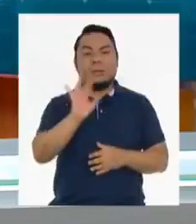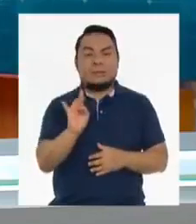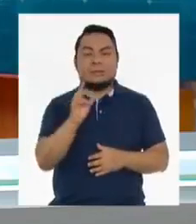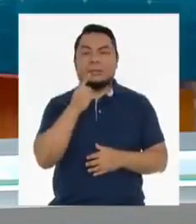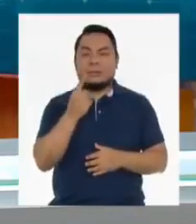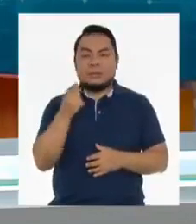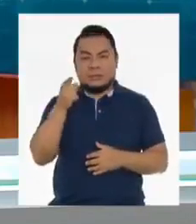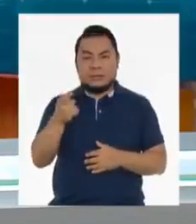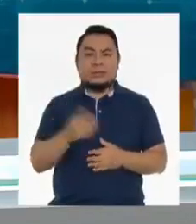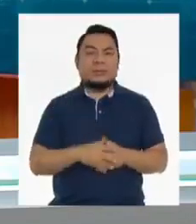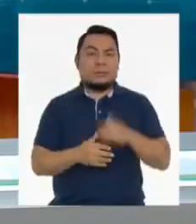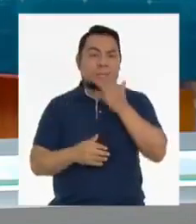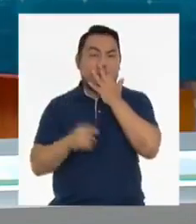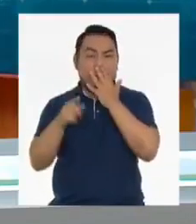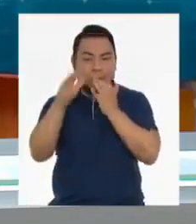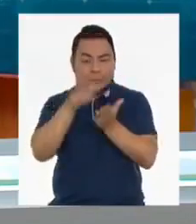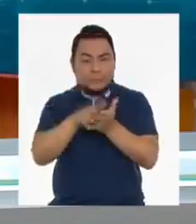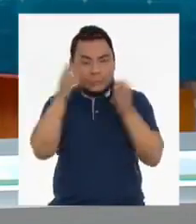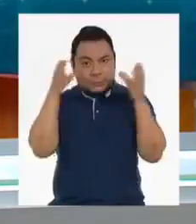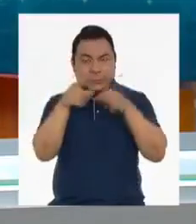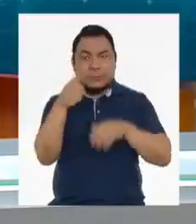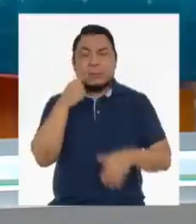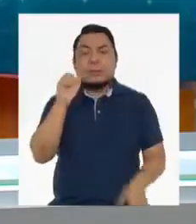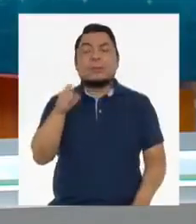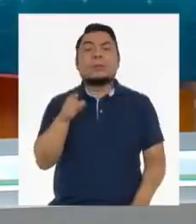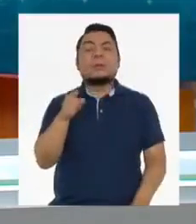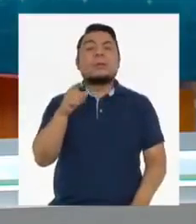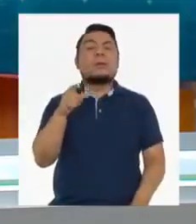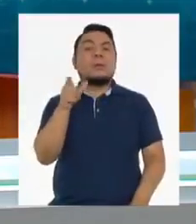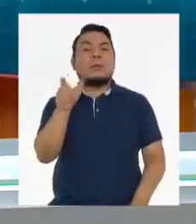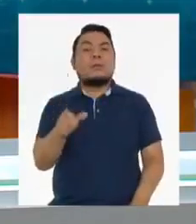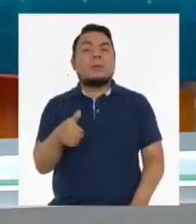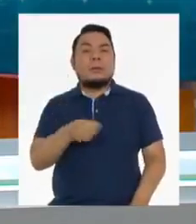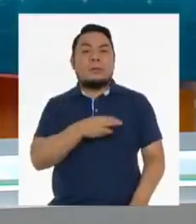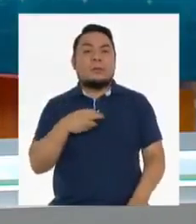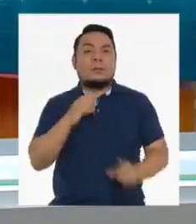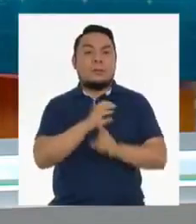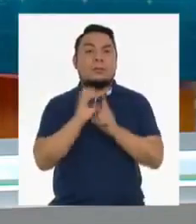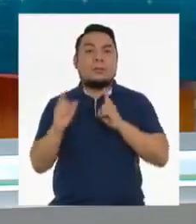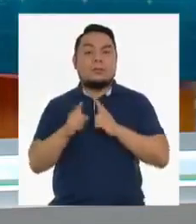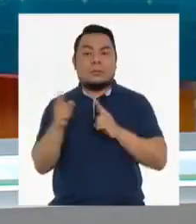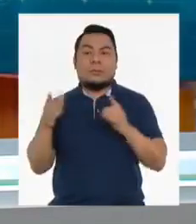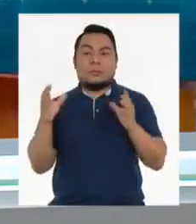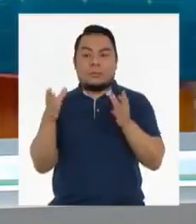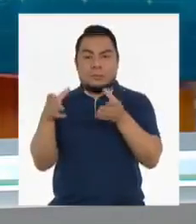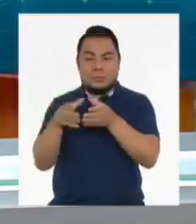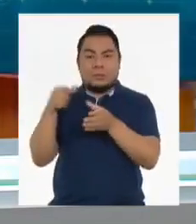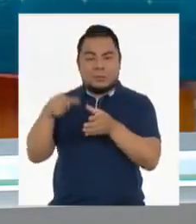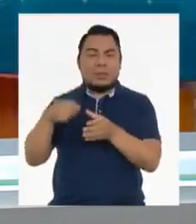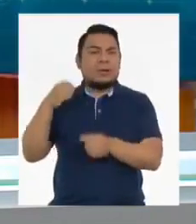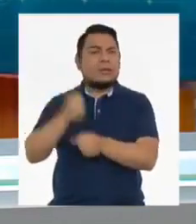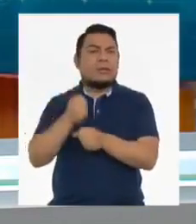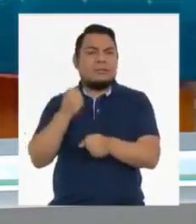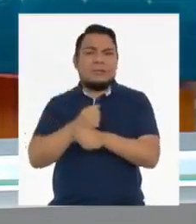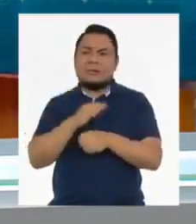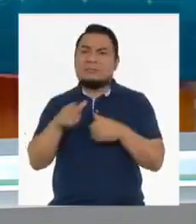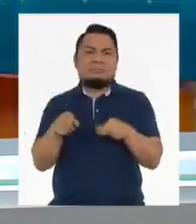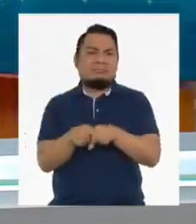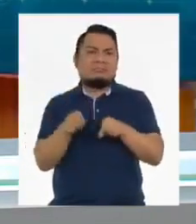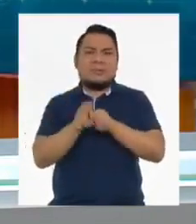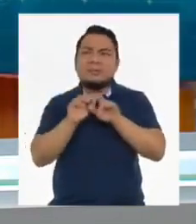Y a propósito de lo aprobado en el Congreso, el titular de Cultura señaló que dicha entidad trabaja de manera